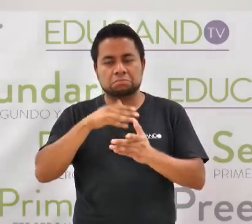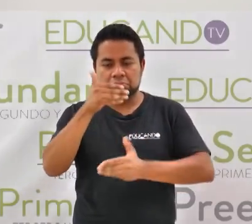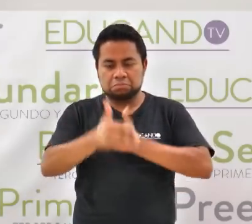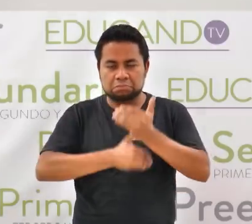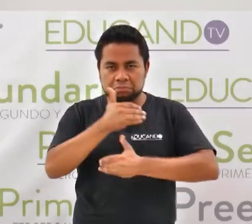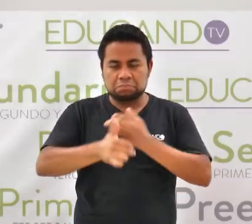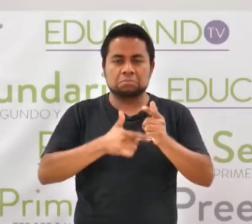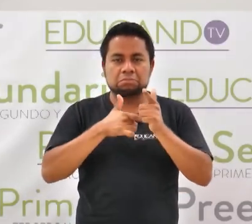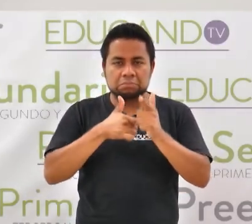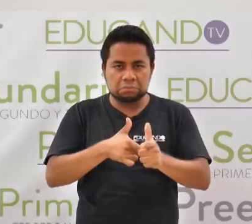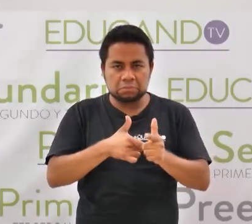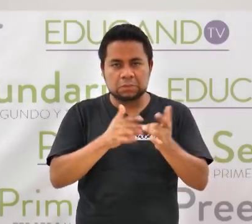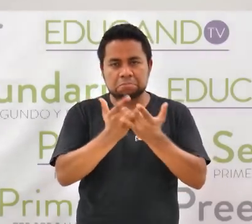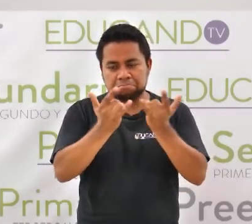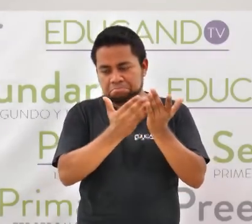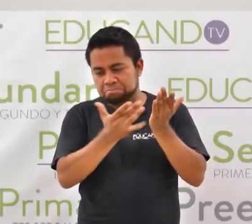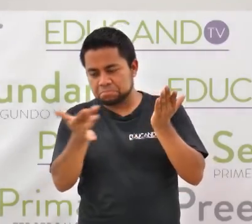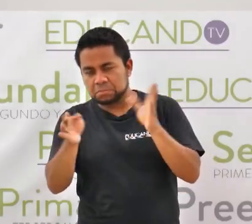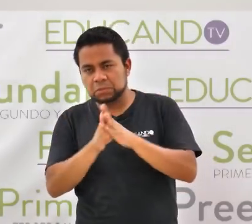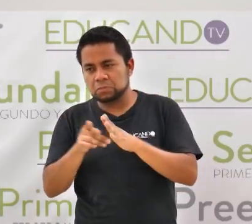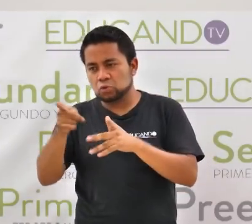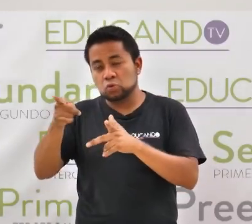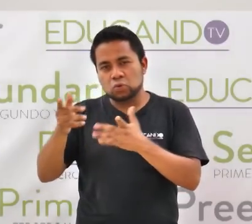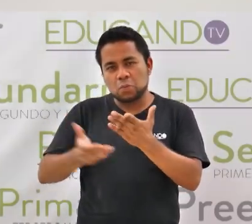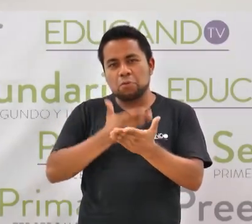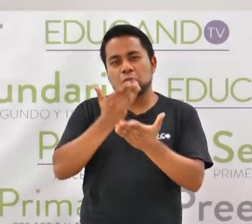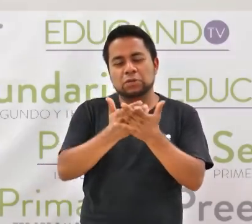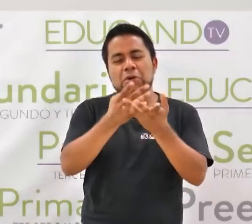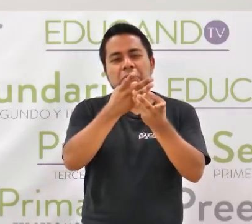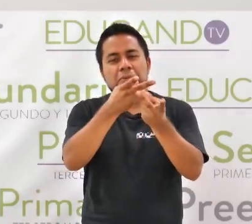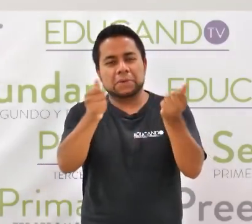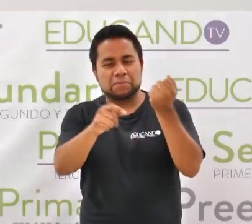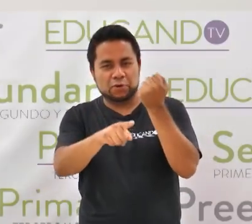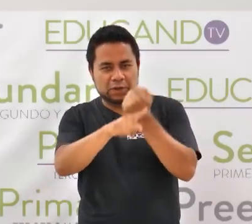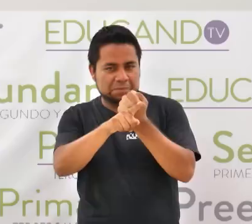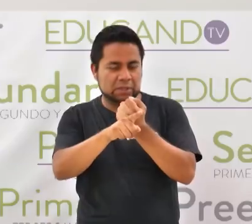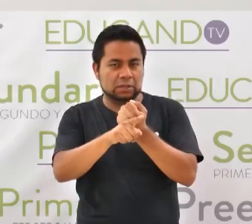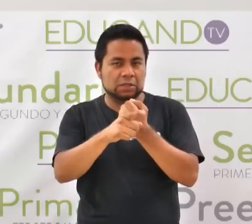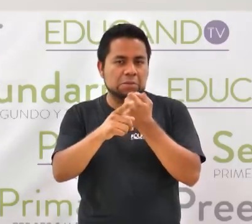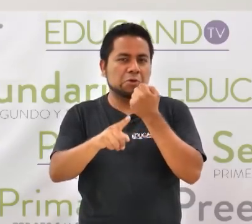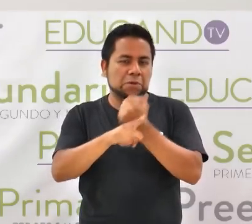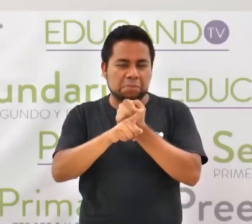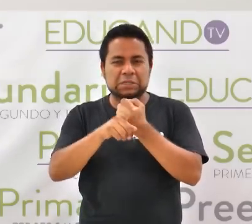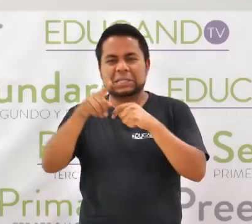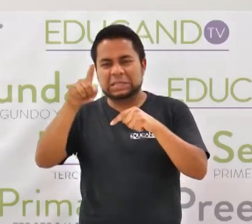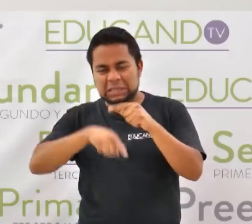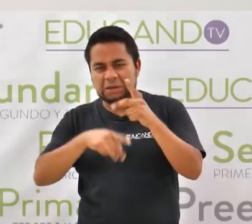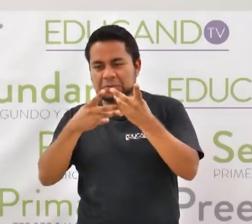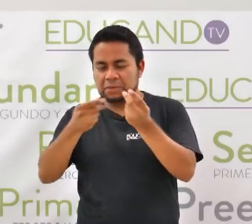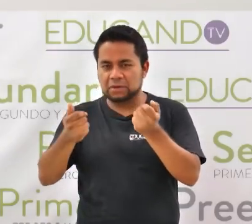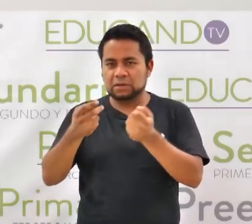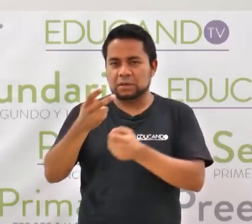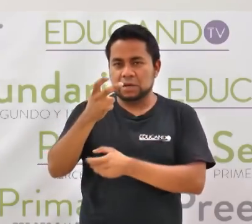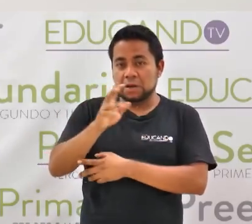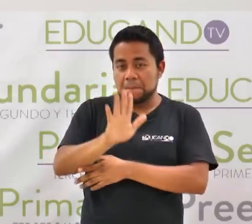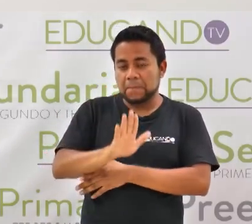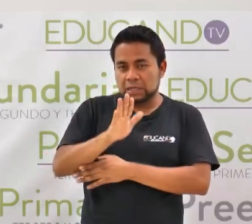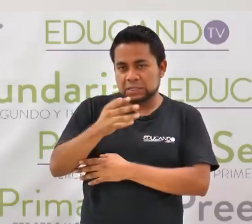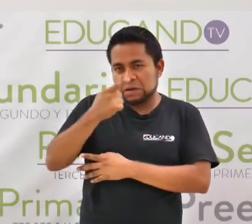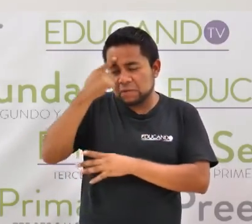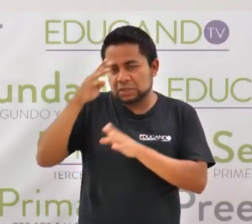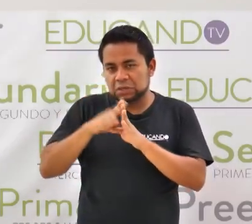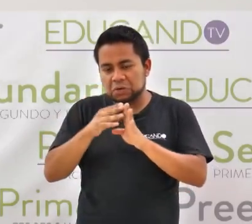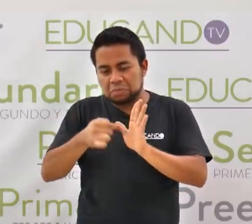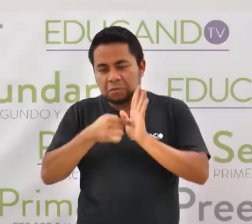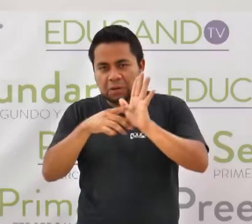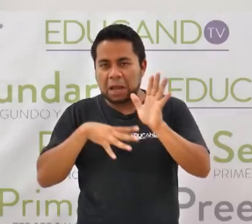conforme continúe la historieta, ustedes van a resolverlo con sus propuestas. Miren, esto parece muy sencillo, esta forma de hacer un argumento, el